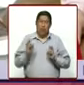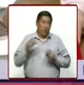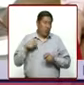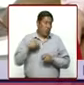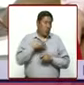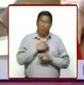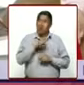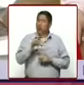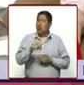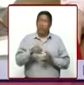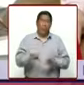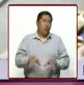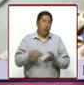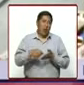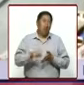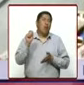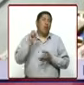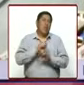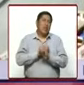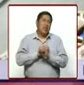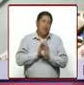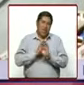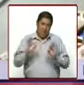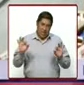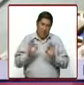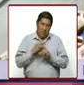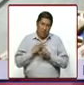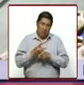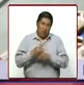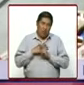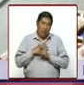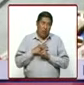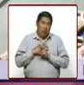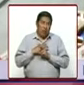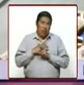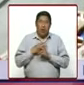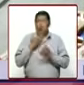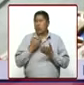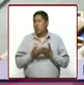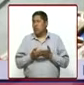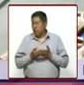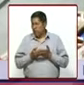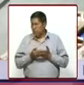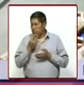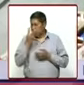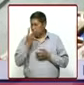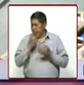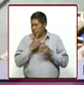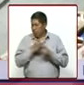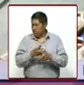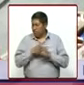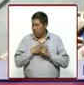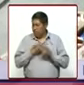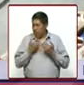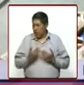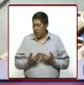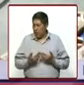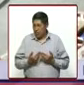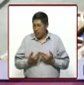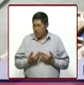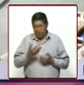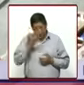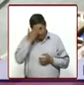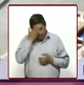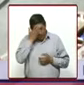no vamos a aprobar ninguno de estos créditos. ¿Cuánto es el monto que se toma? Bueno, son dos créditos. En este momento